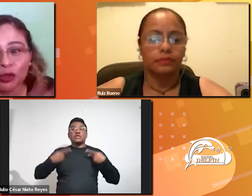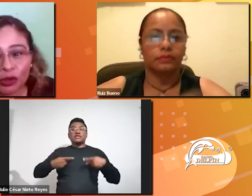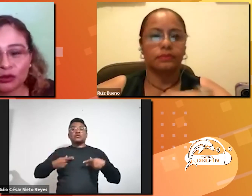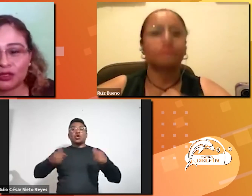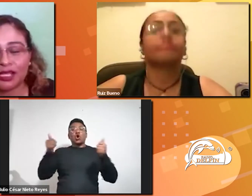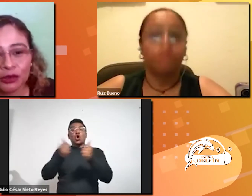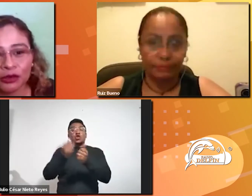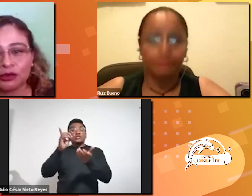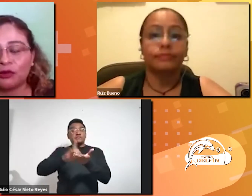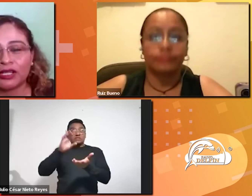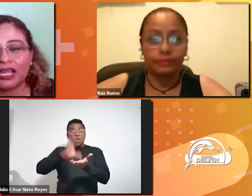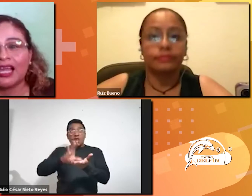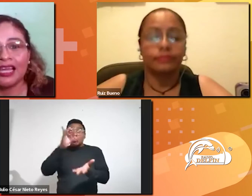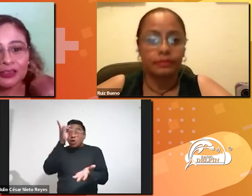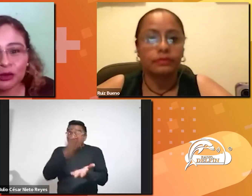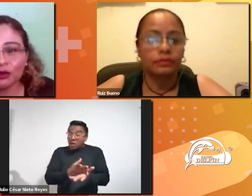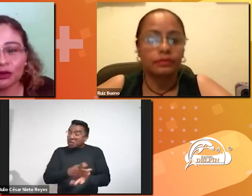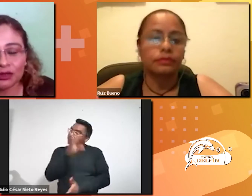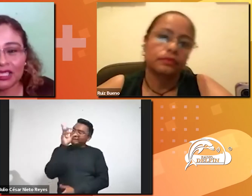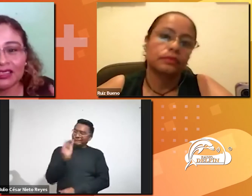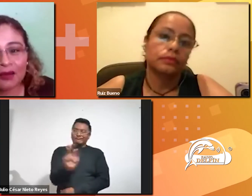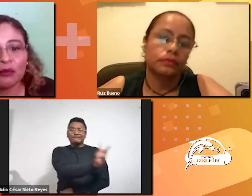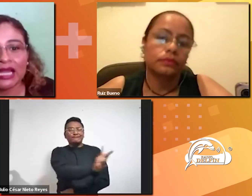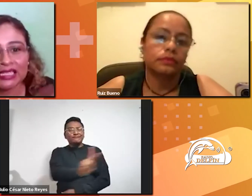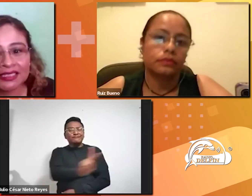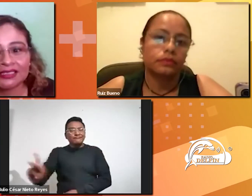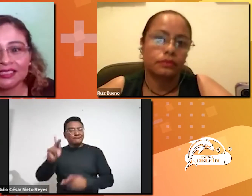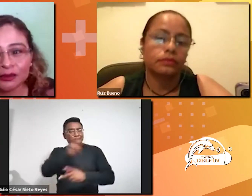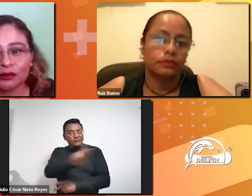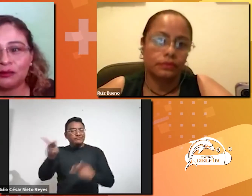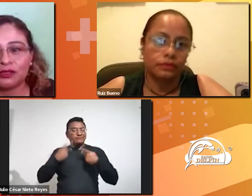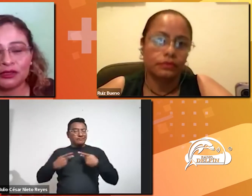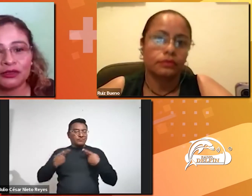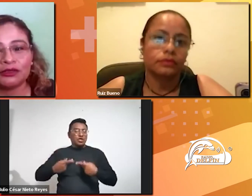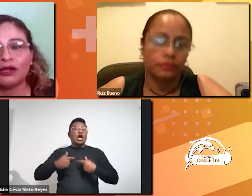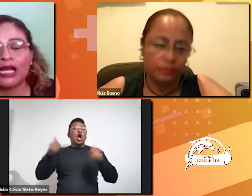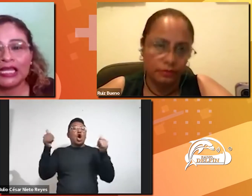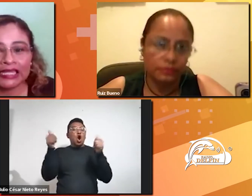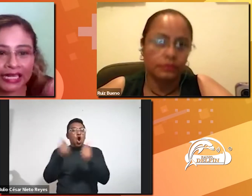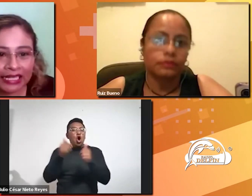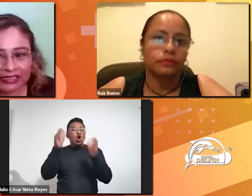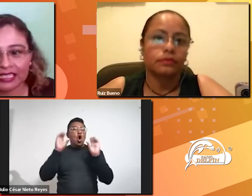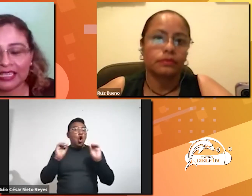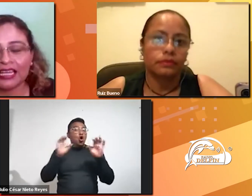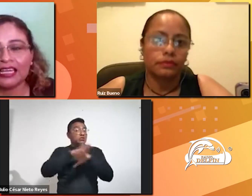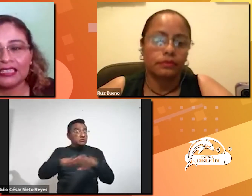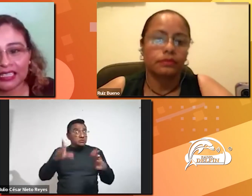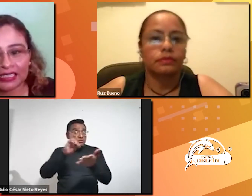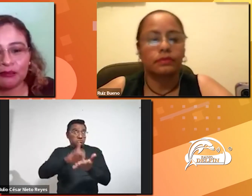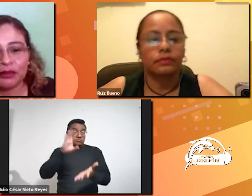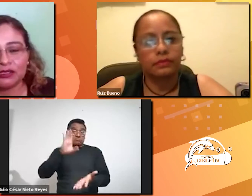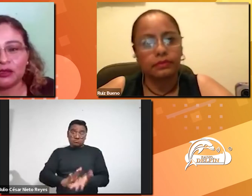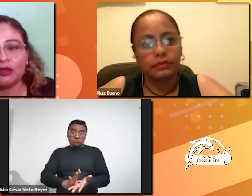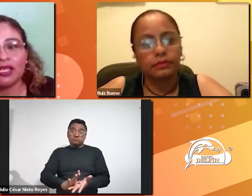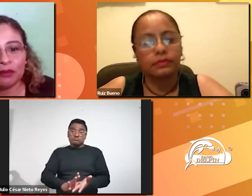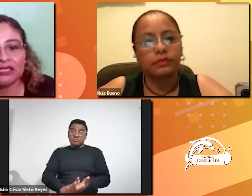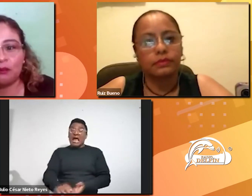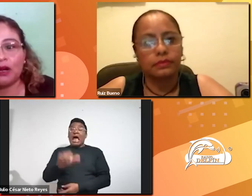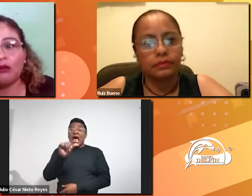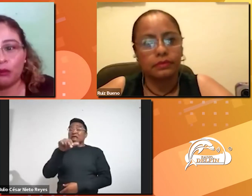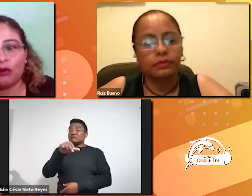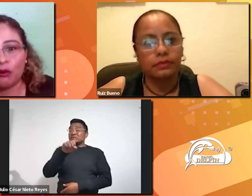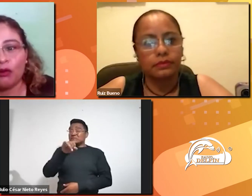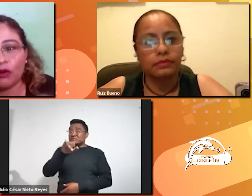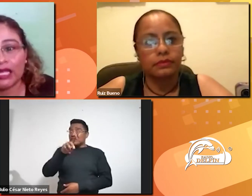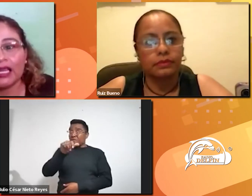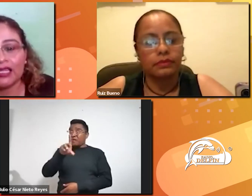incluye a todos, porque todos entramos en ese círculo vicioso de la ansiedad, de la depresión, y